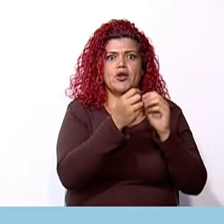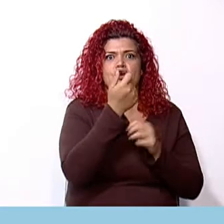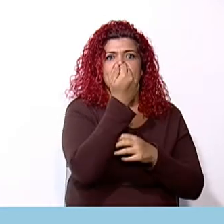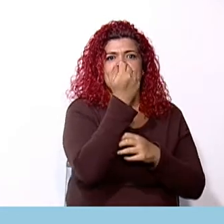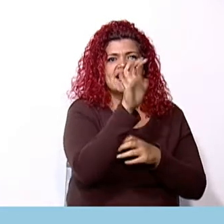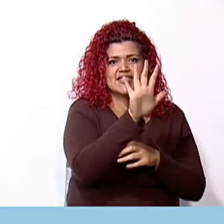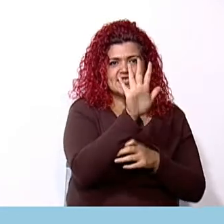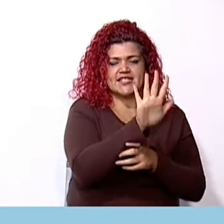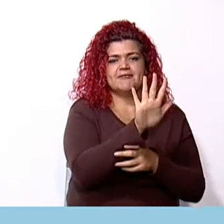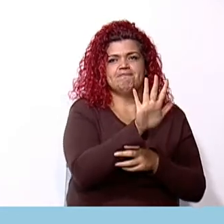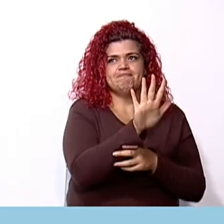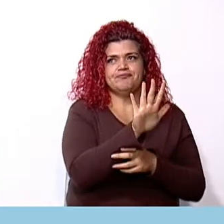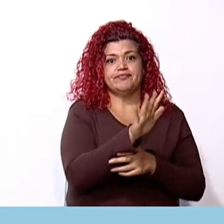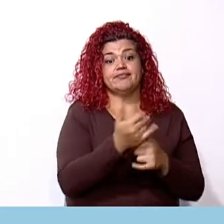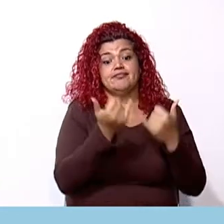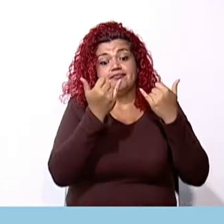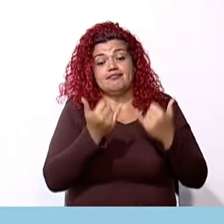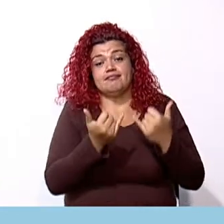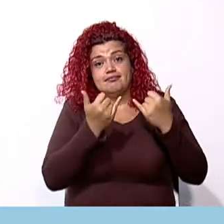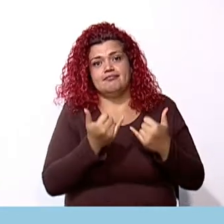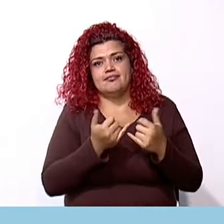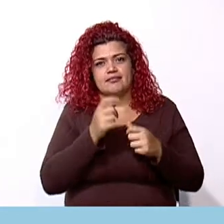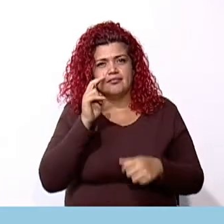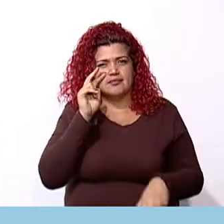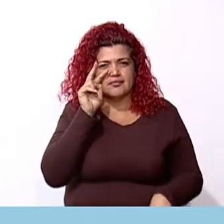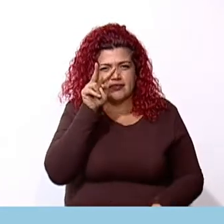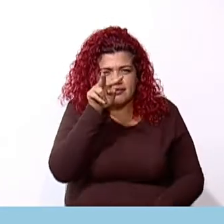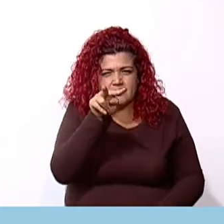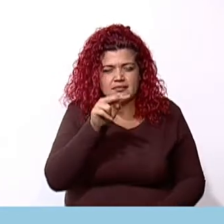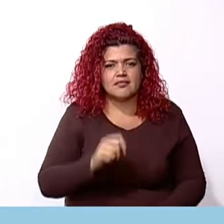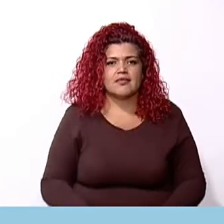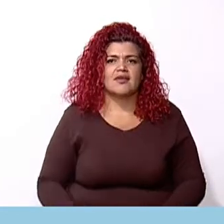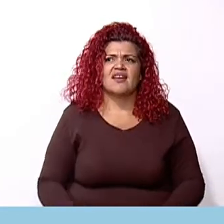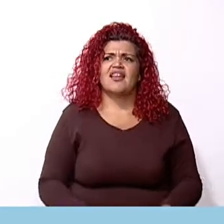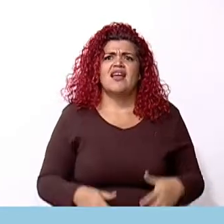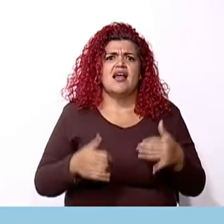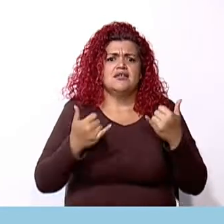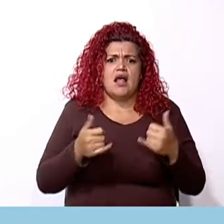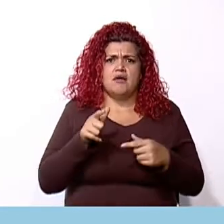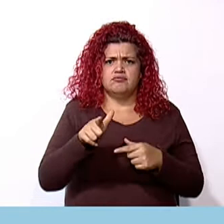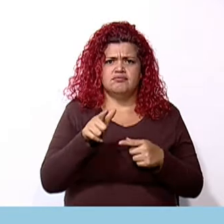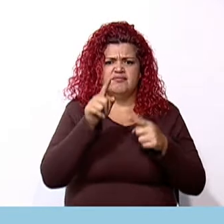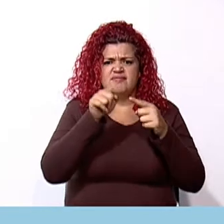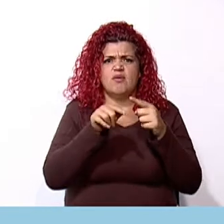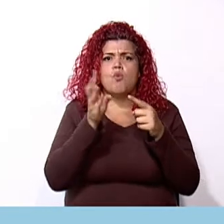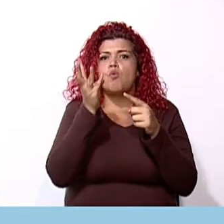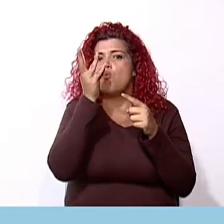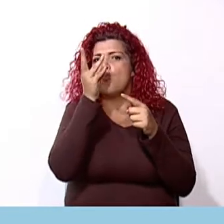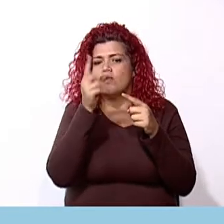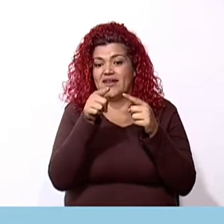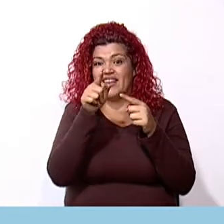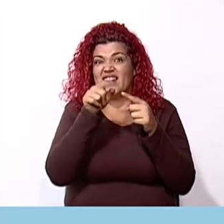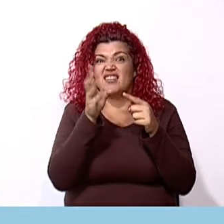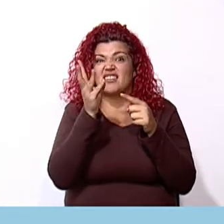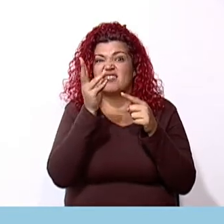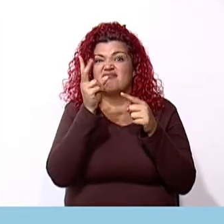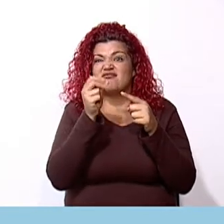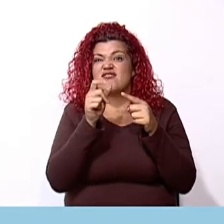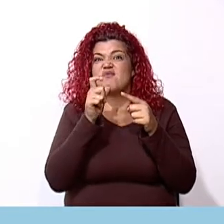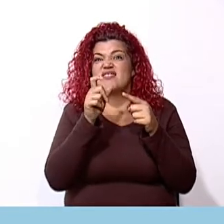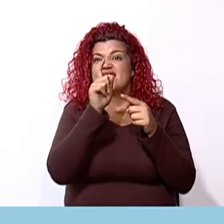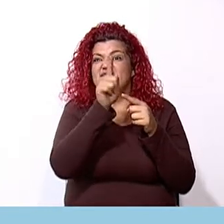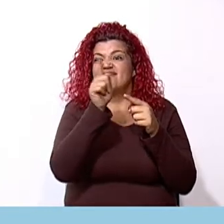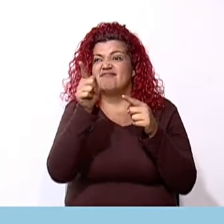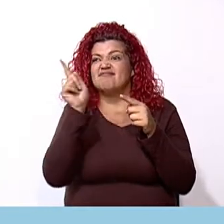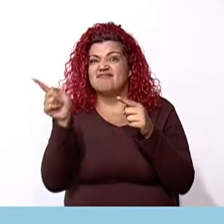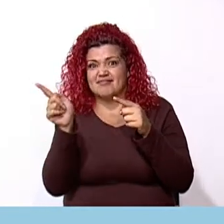dividendo. Ahora, observemos, aparece el divisor. El divisor